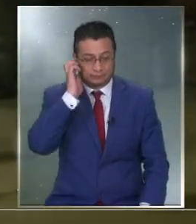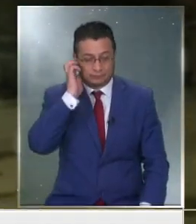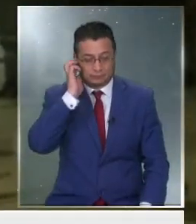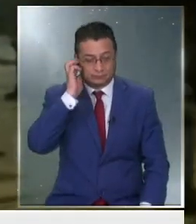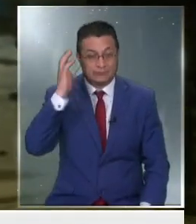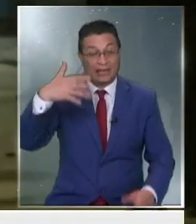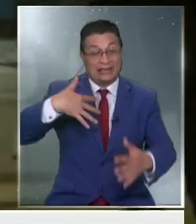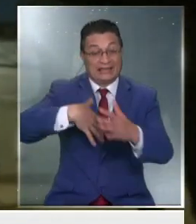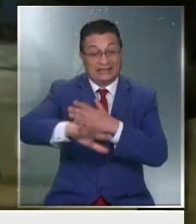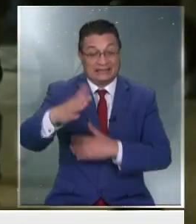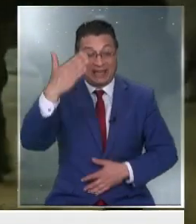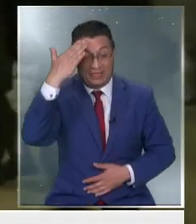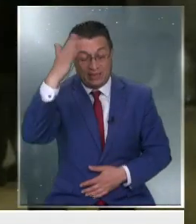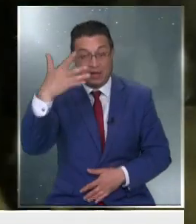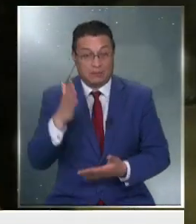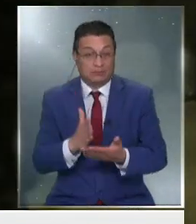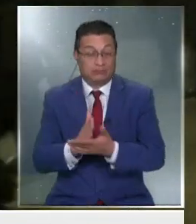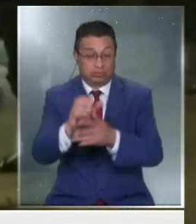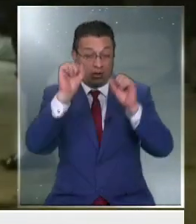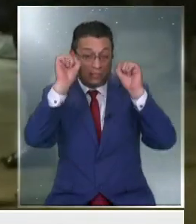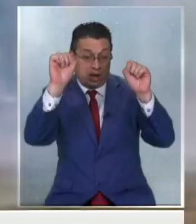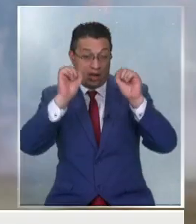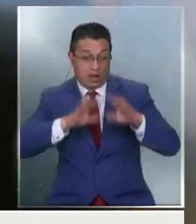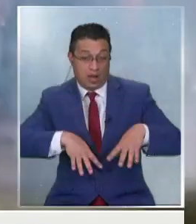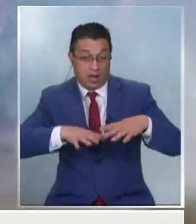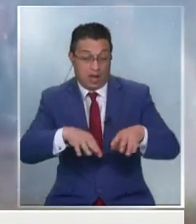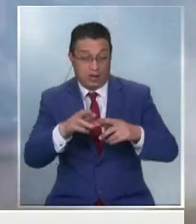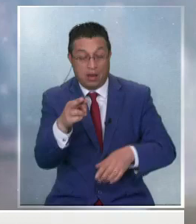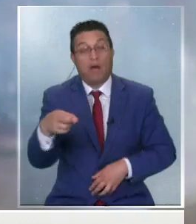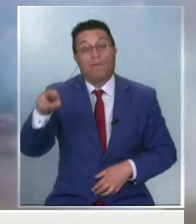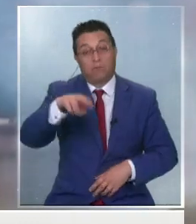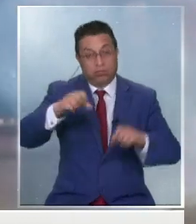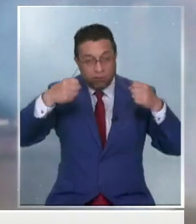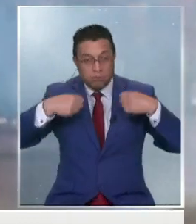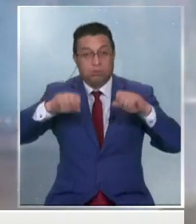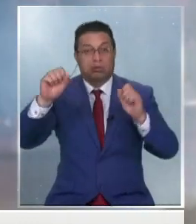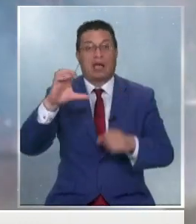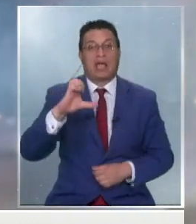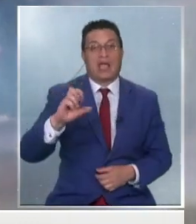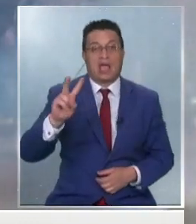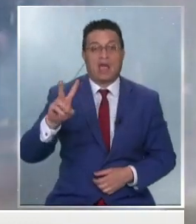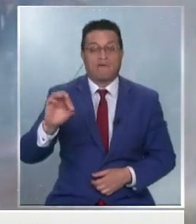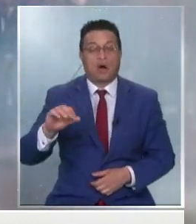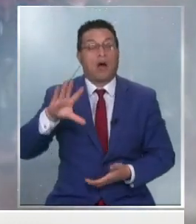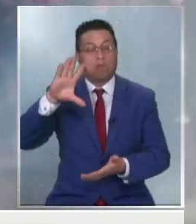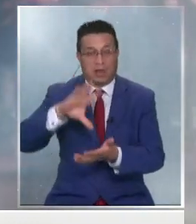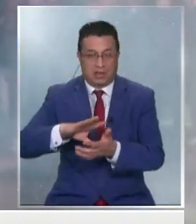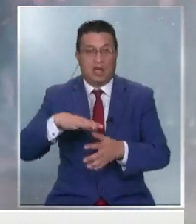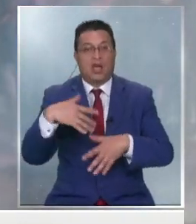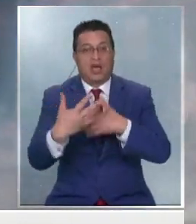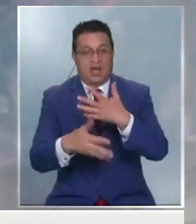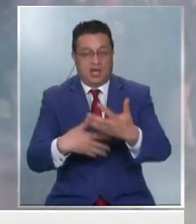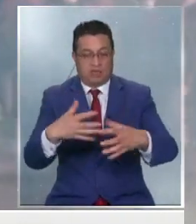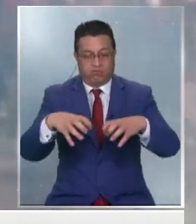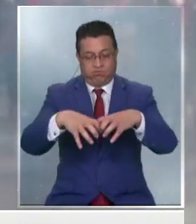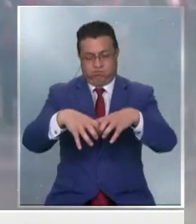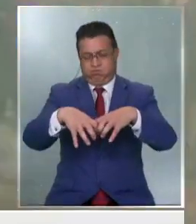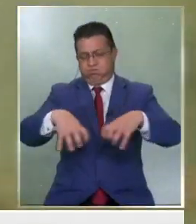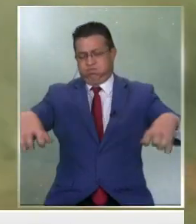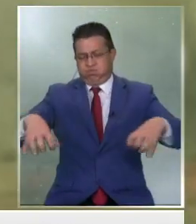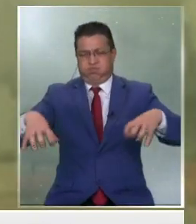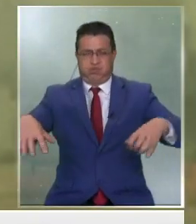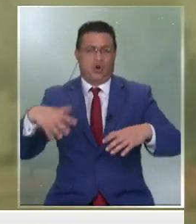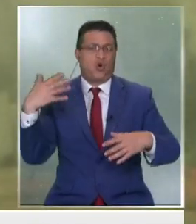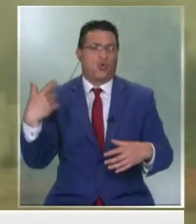A 15 días del inicio de las protestas contra la reelección de Evo Morales, el país avanza hacia una polarización cada vez